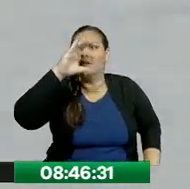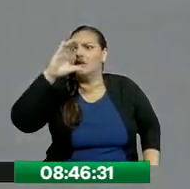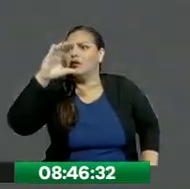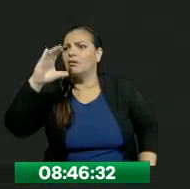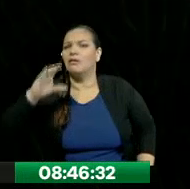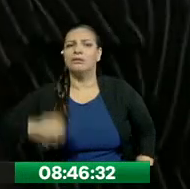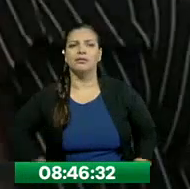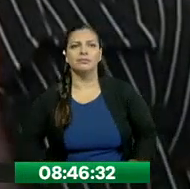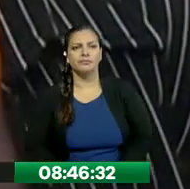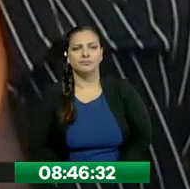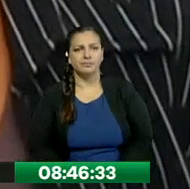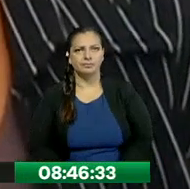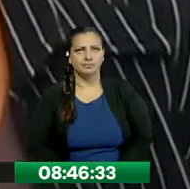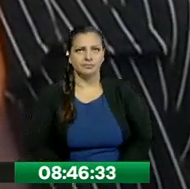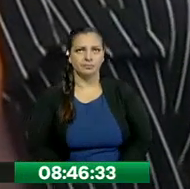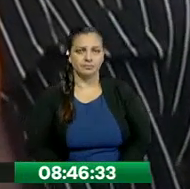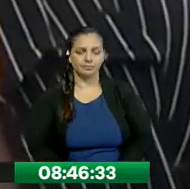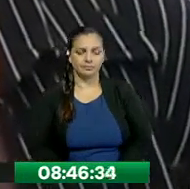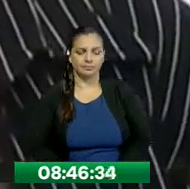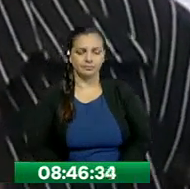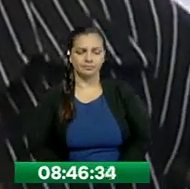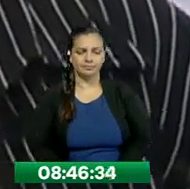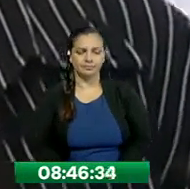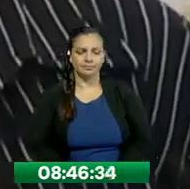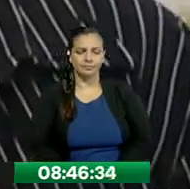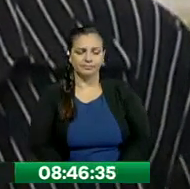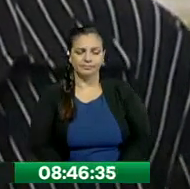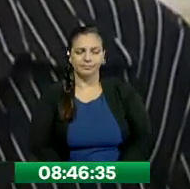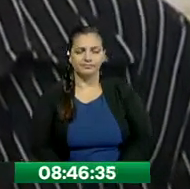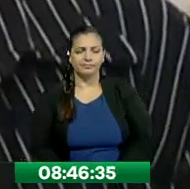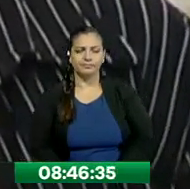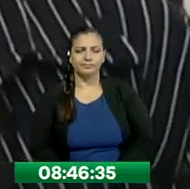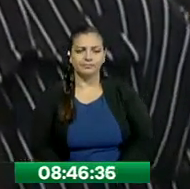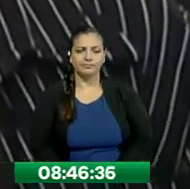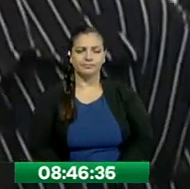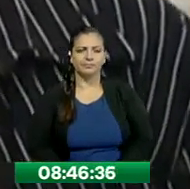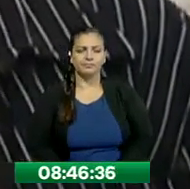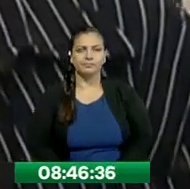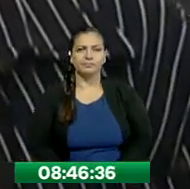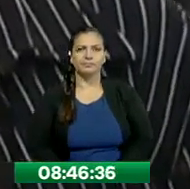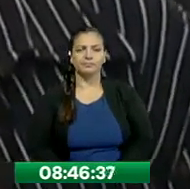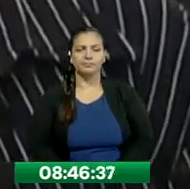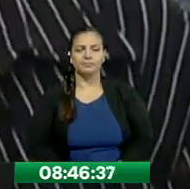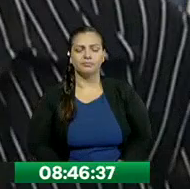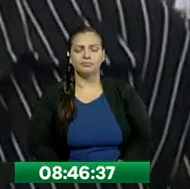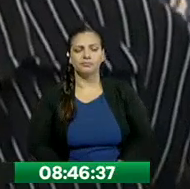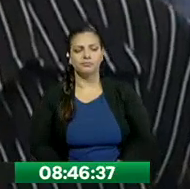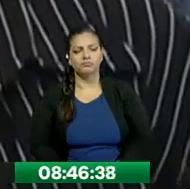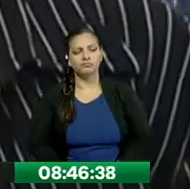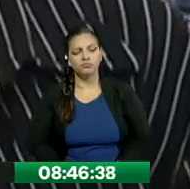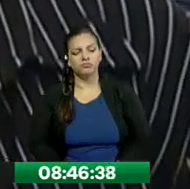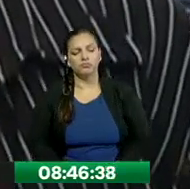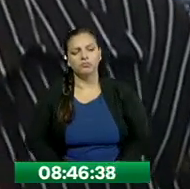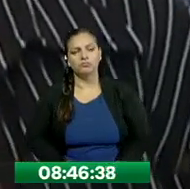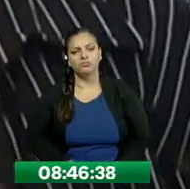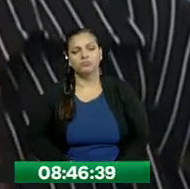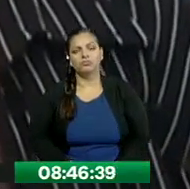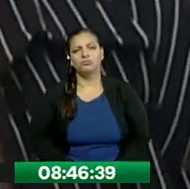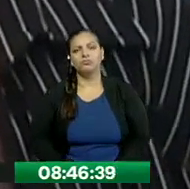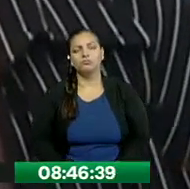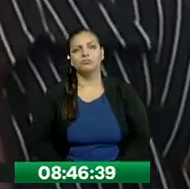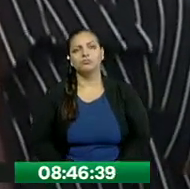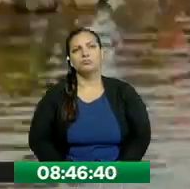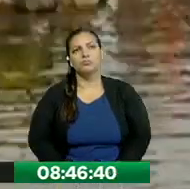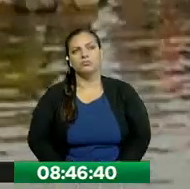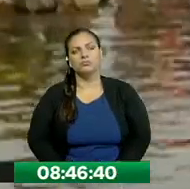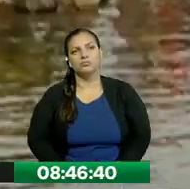Guayaquil. No, en el momento que ya las otras personas que estaban alrededor comenzaron ellos también a intervenir, a sacar a los niños. En